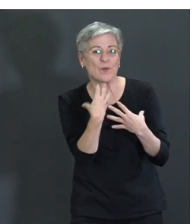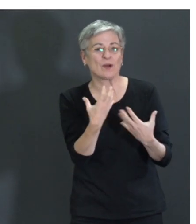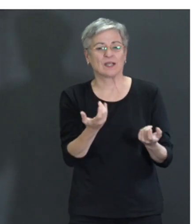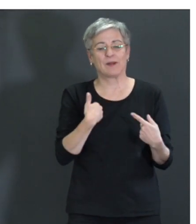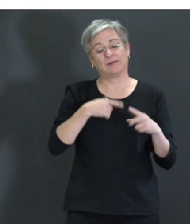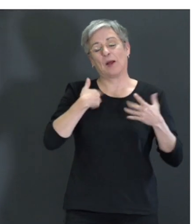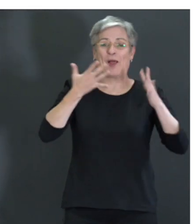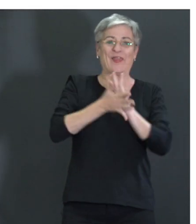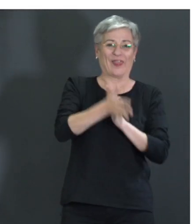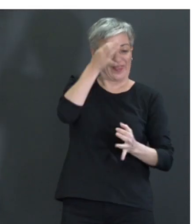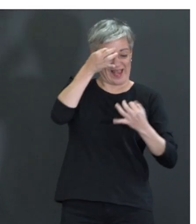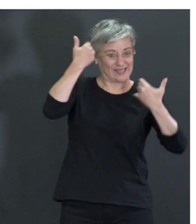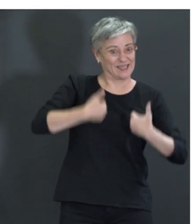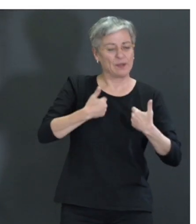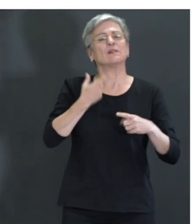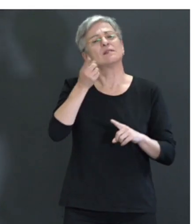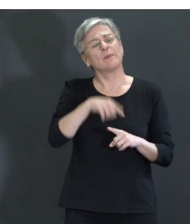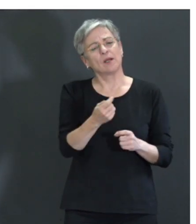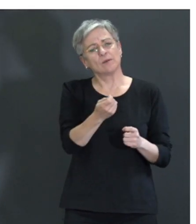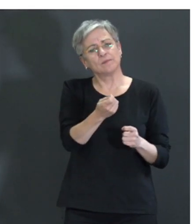aparte de describirte, pues cuéntanos un poquito